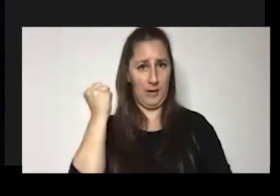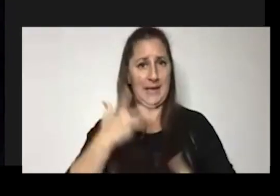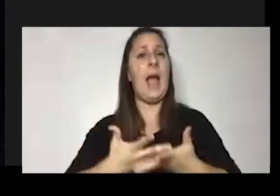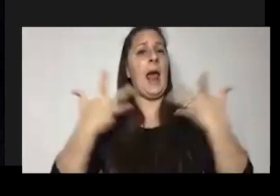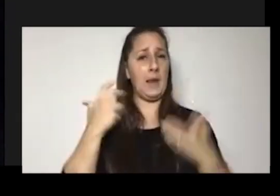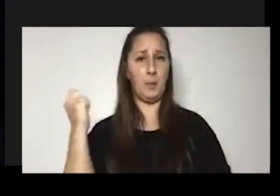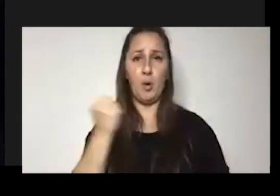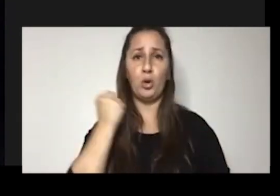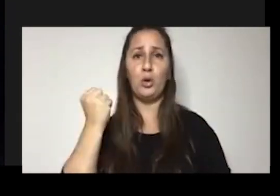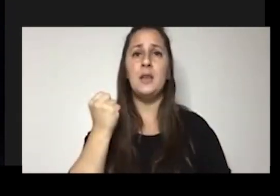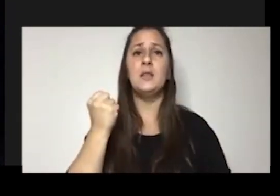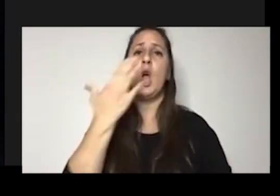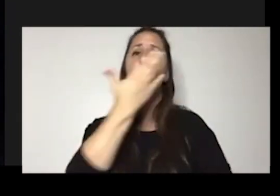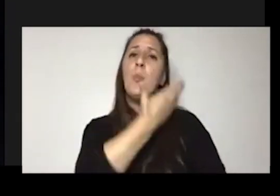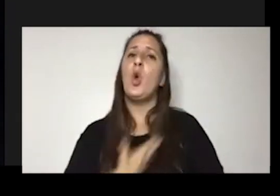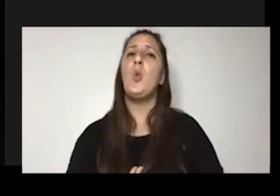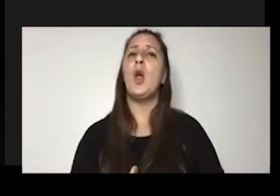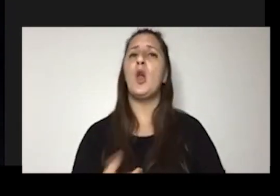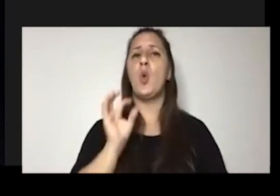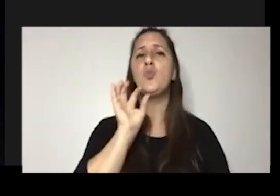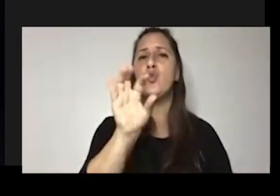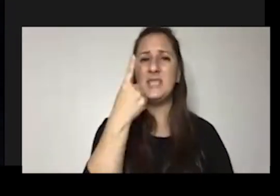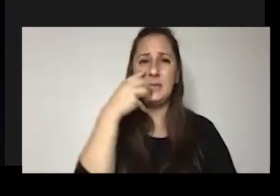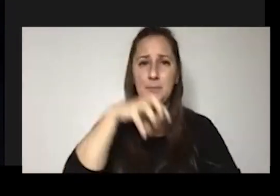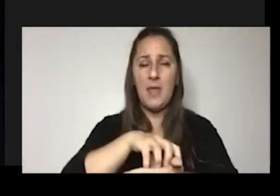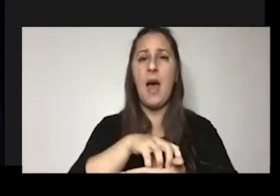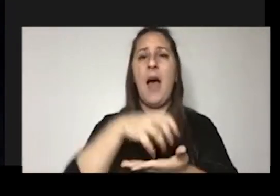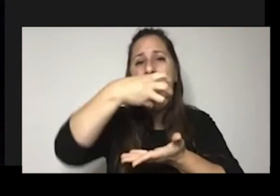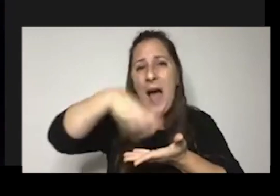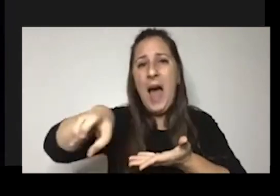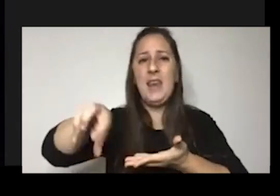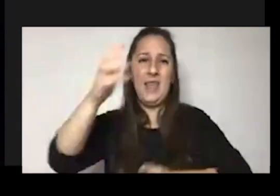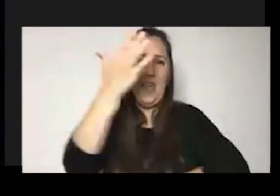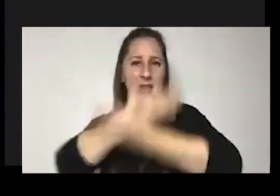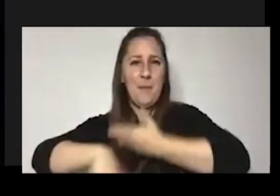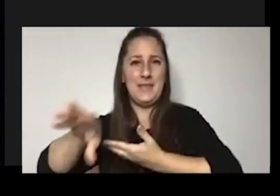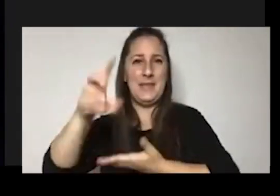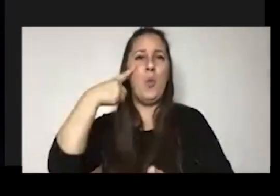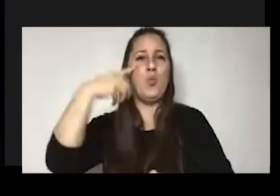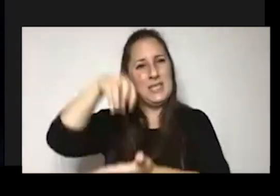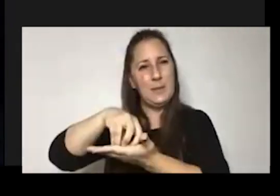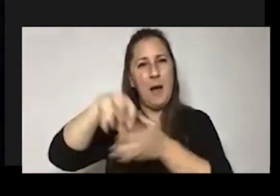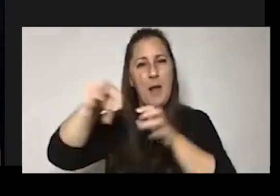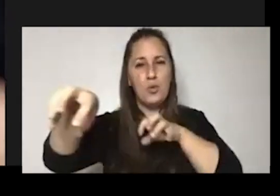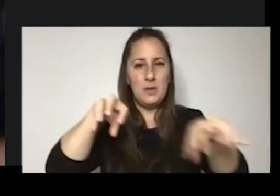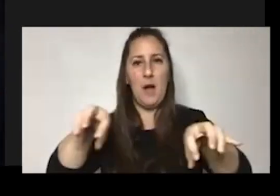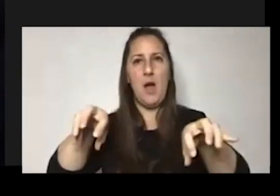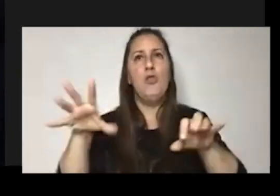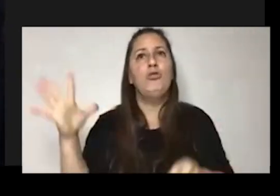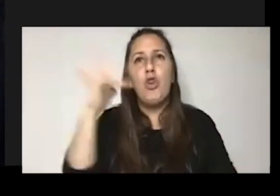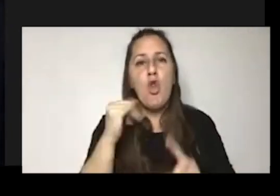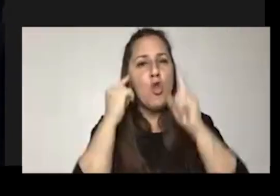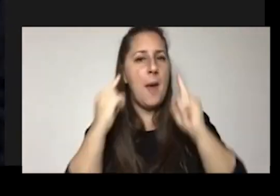gobiernos municipales, con la creación de áreas de discapacidad en los gobiernos municipales, que son los que conviven al día a día con la problemática, para que